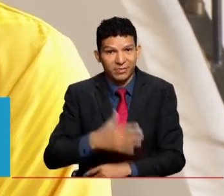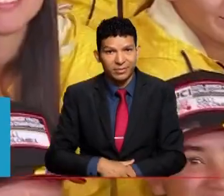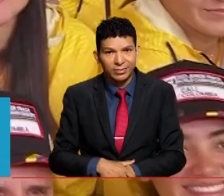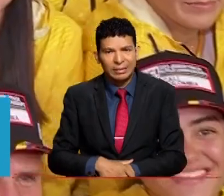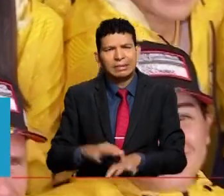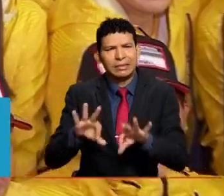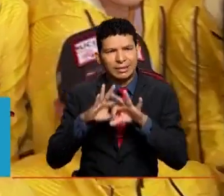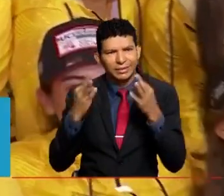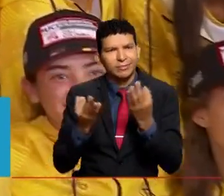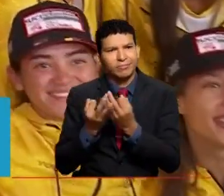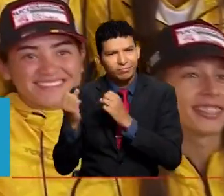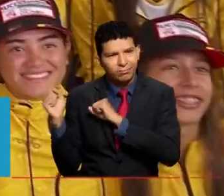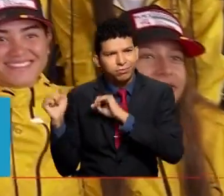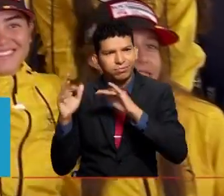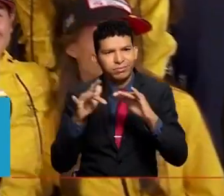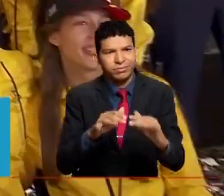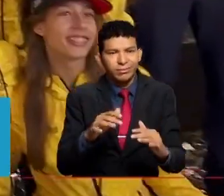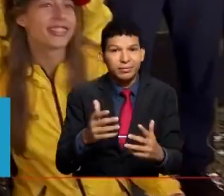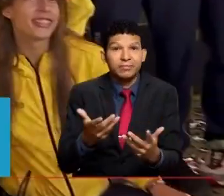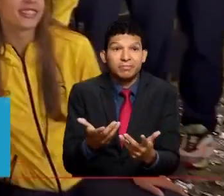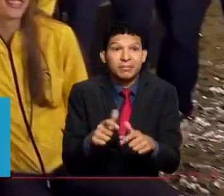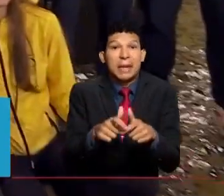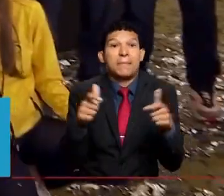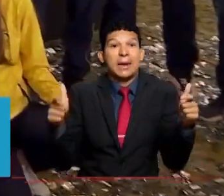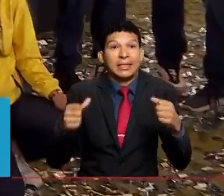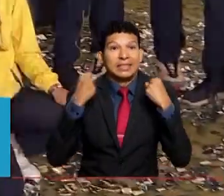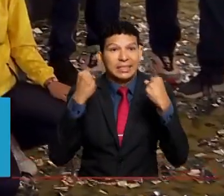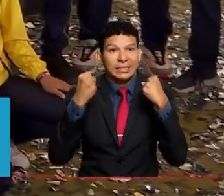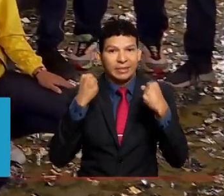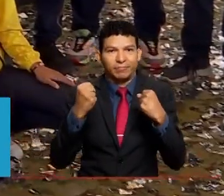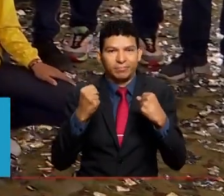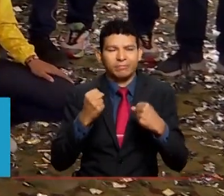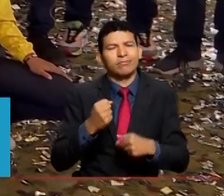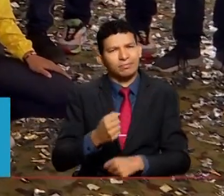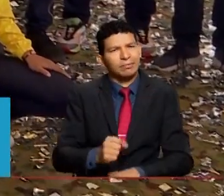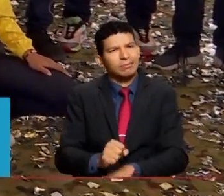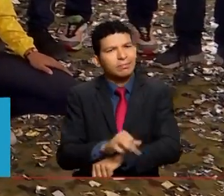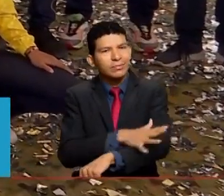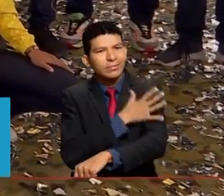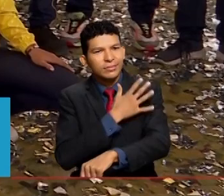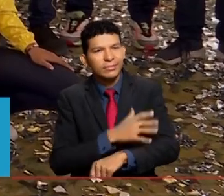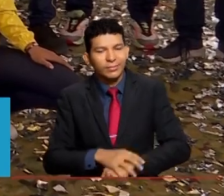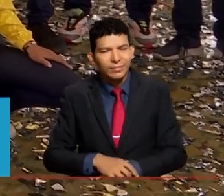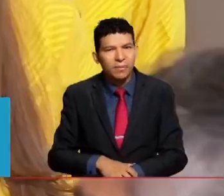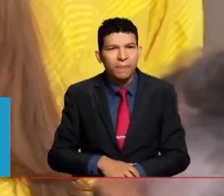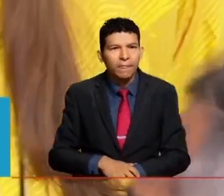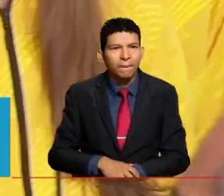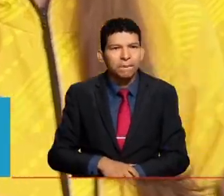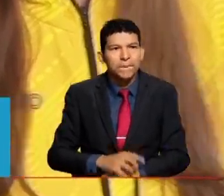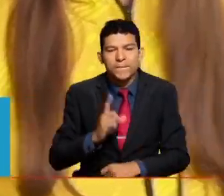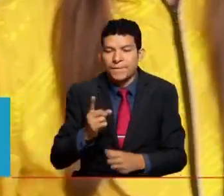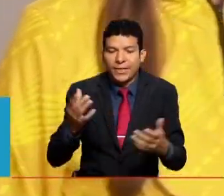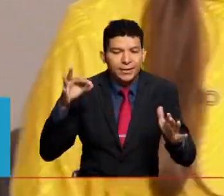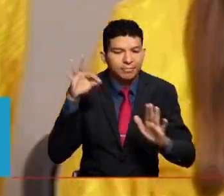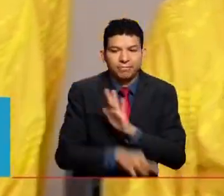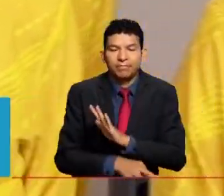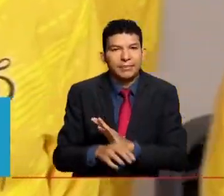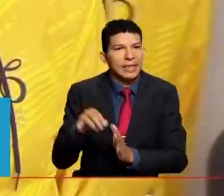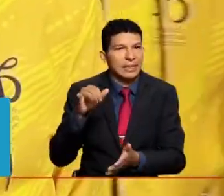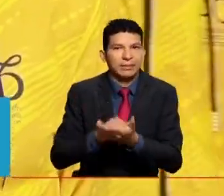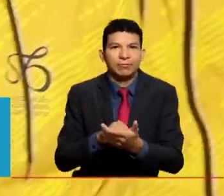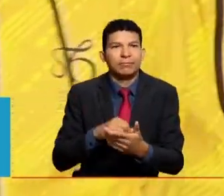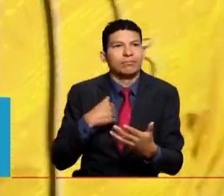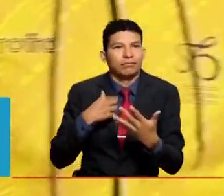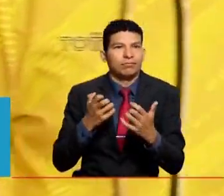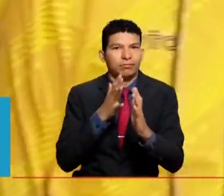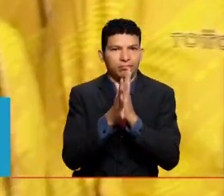muchos familiares, muchos colombianos, va a haber mucha tribuna, mucho grito, entonces es algo que nos emociona mucho. Y nada, pues eso es lo que te quería